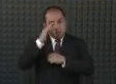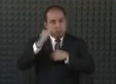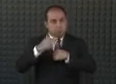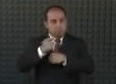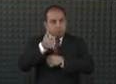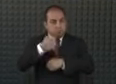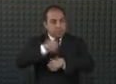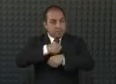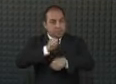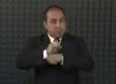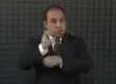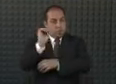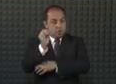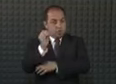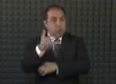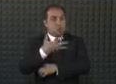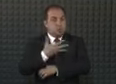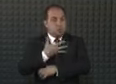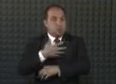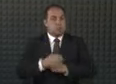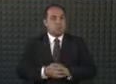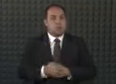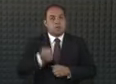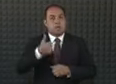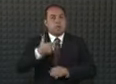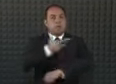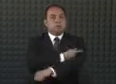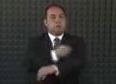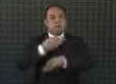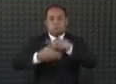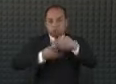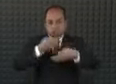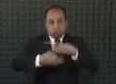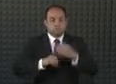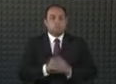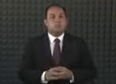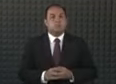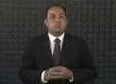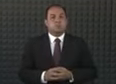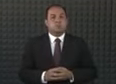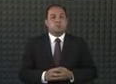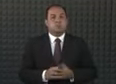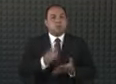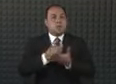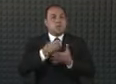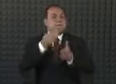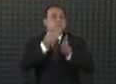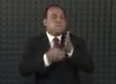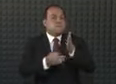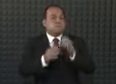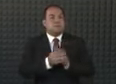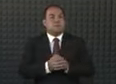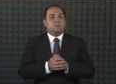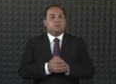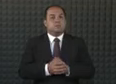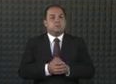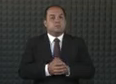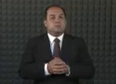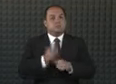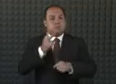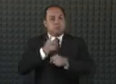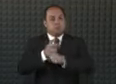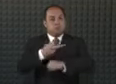de octubre tendremos primera dosis para todos Y nada más nos quedarían pendientes las